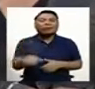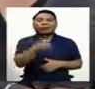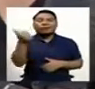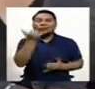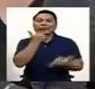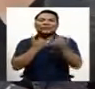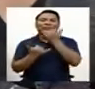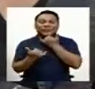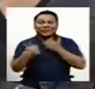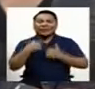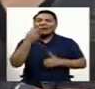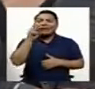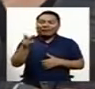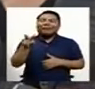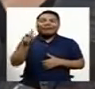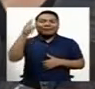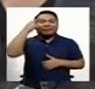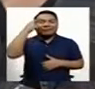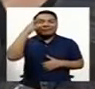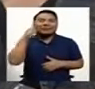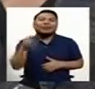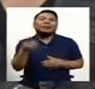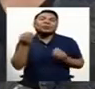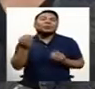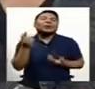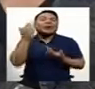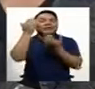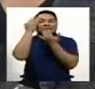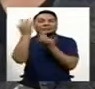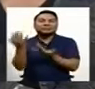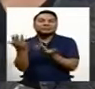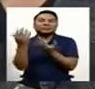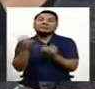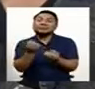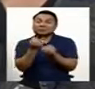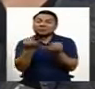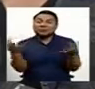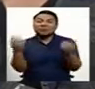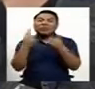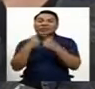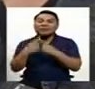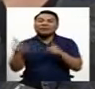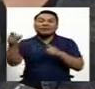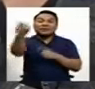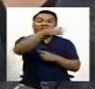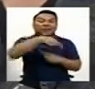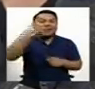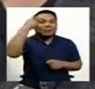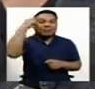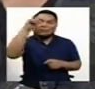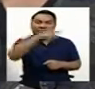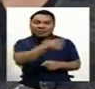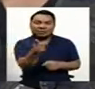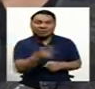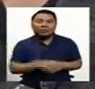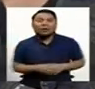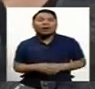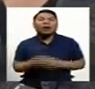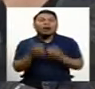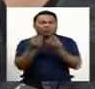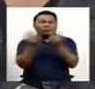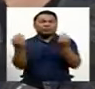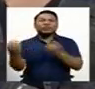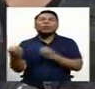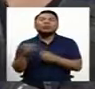veo claramente, fue esperar algo distinto de nuestros opositores. Muchos me